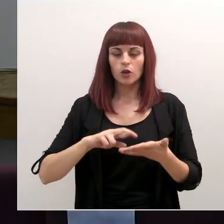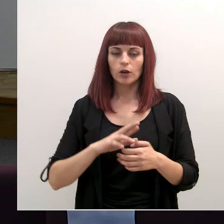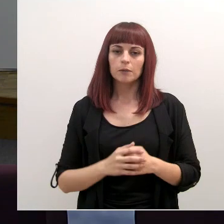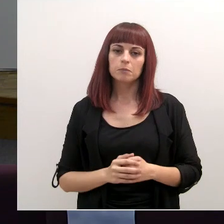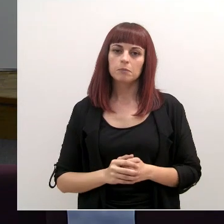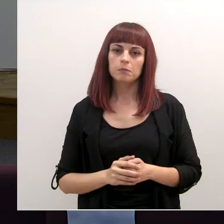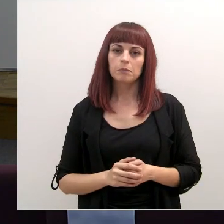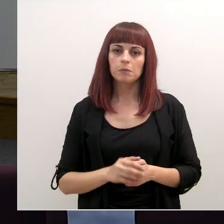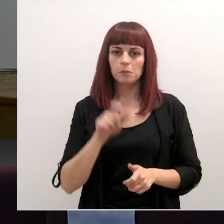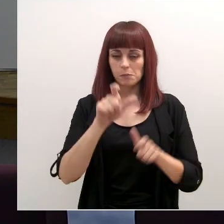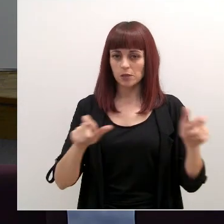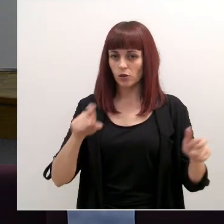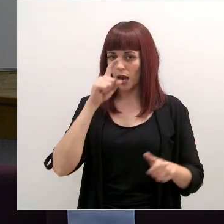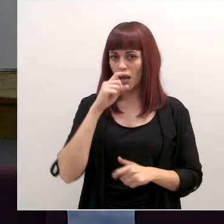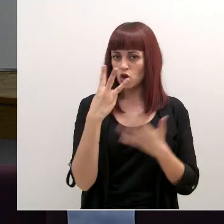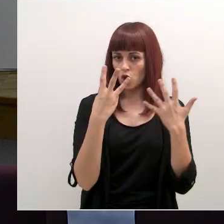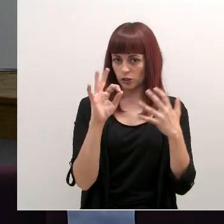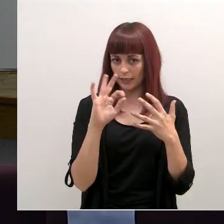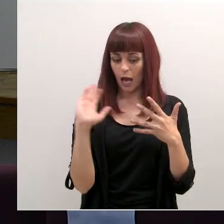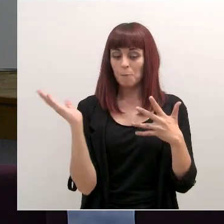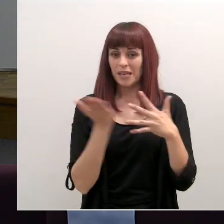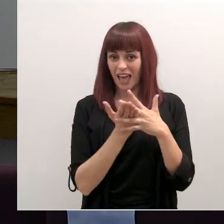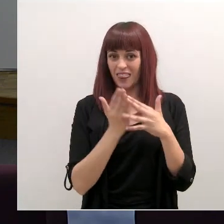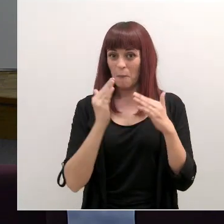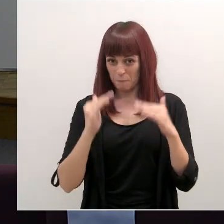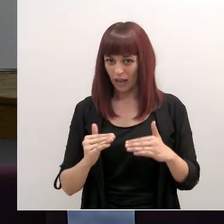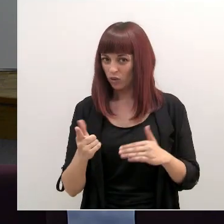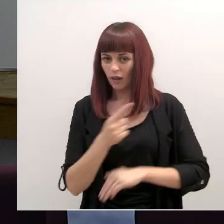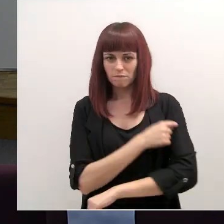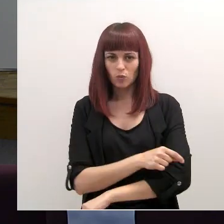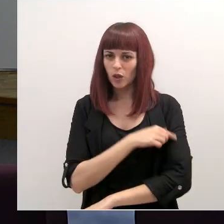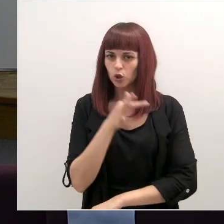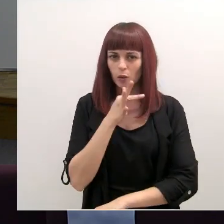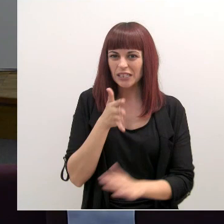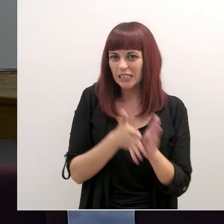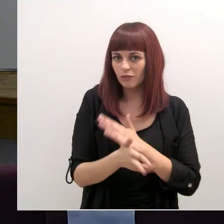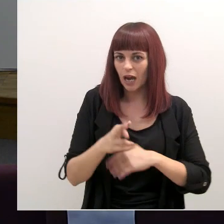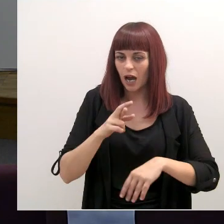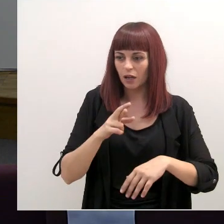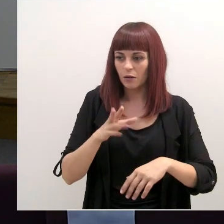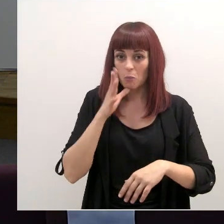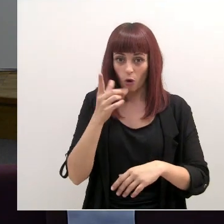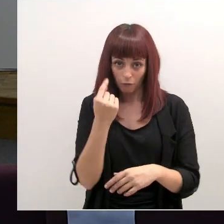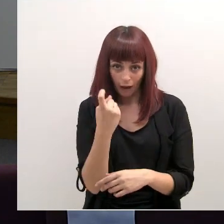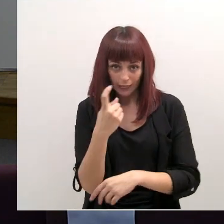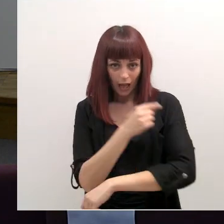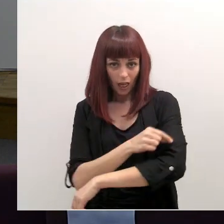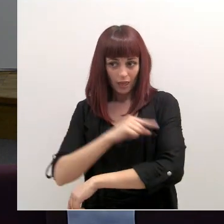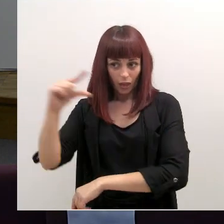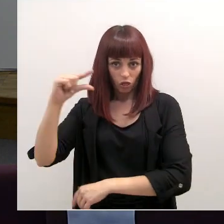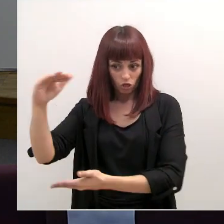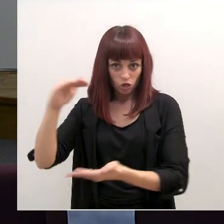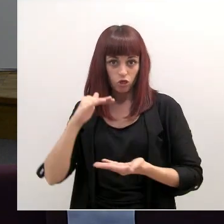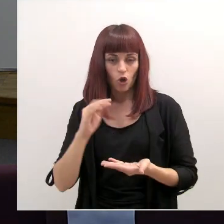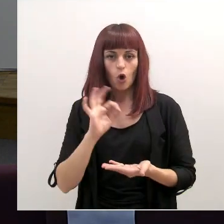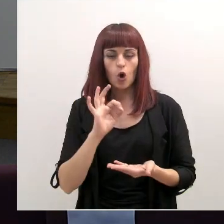menos de la mitad de los mayores de 80 años aún están por vacunar en la región? ¿Se debe solo al ritmo de llegada de dosis? ¿En qué áreas sanitarias o territorios